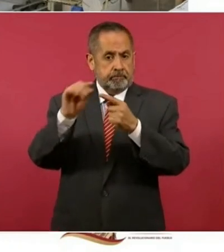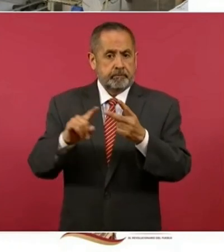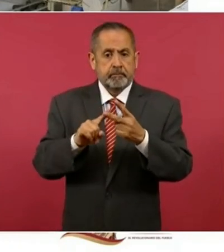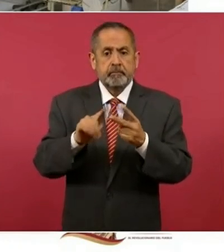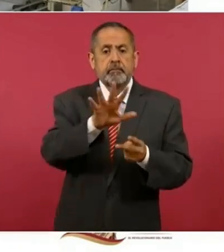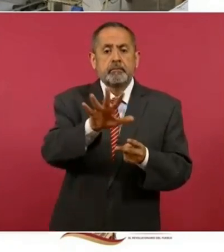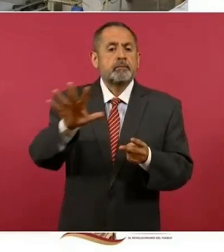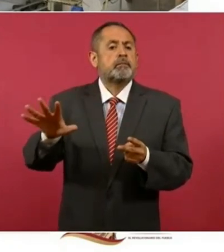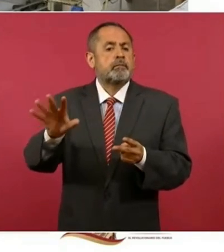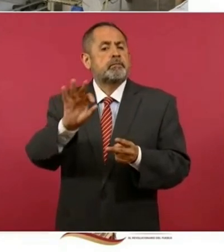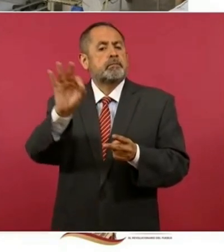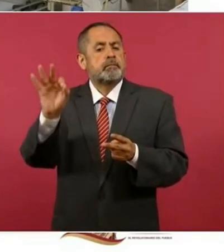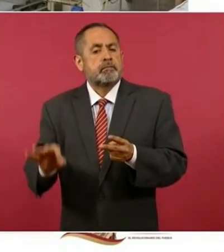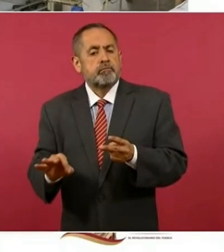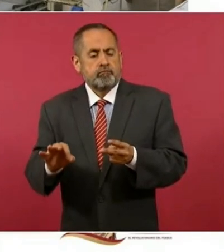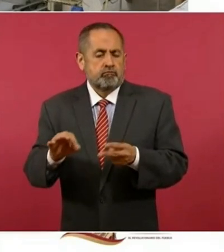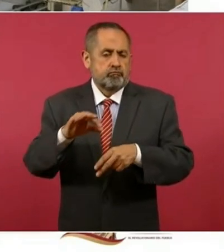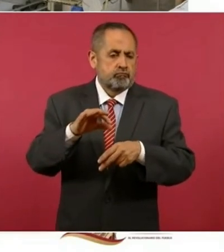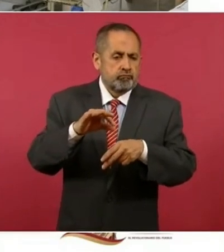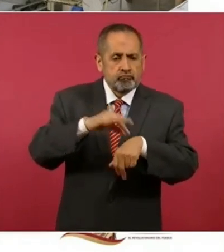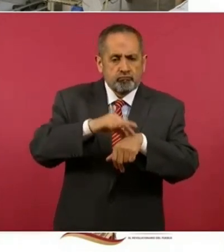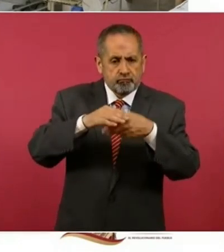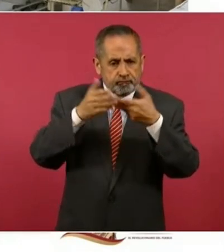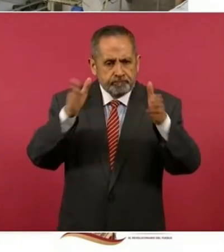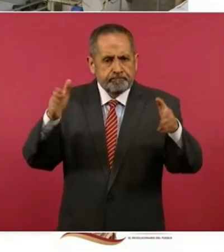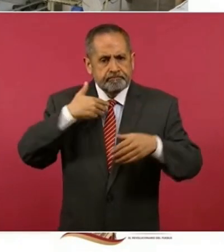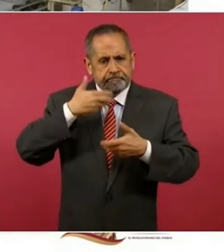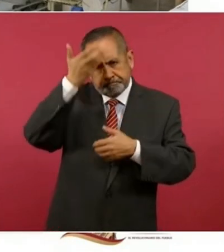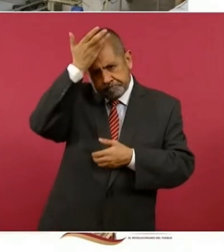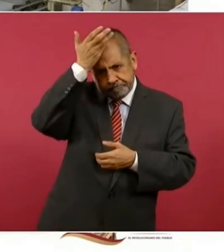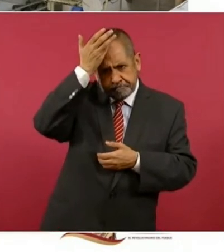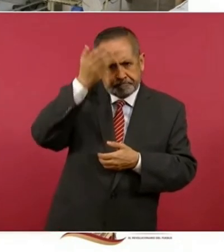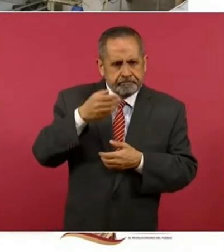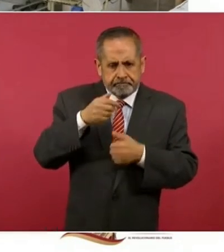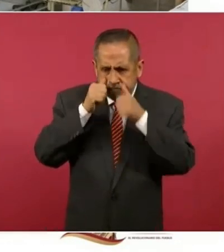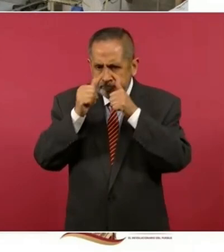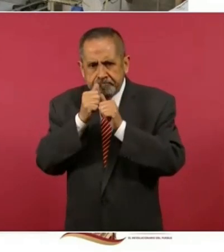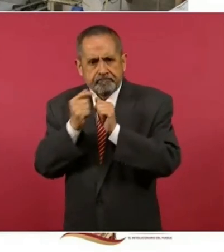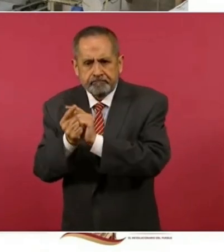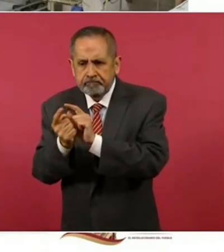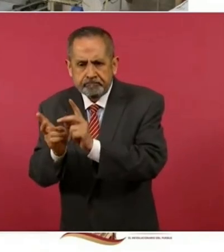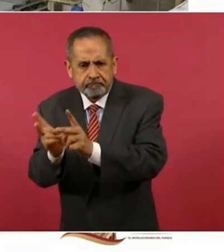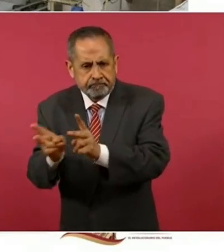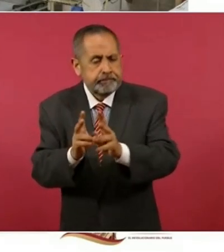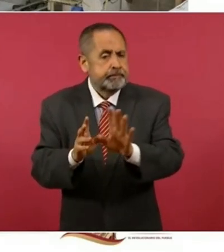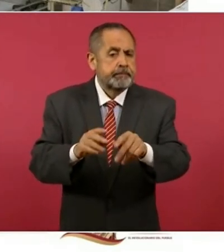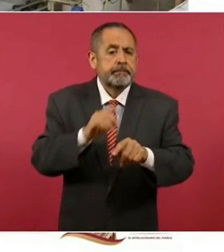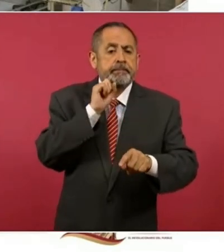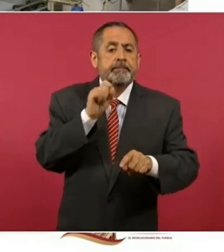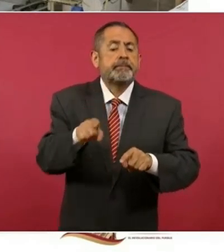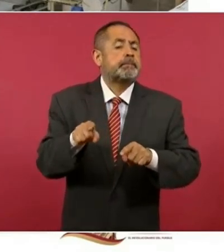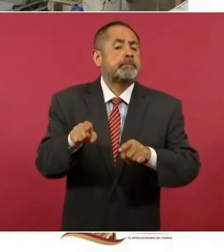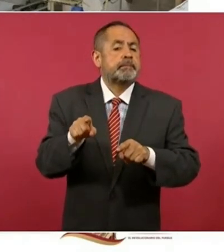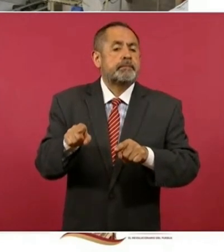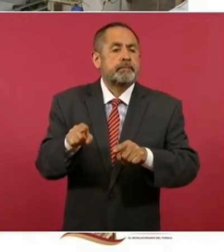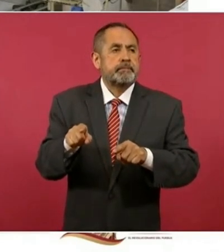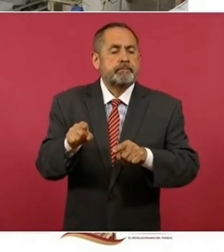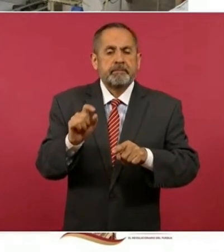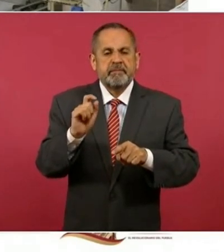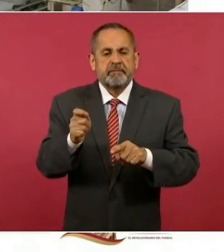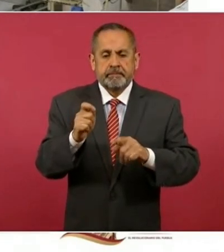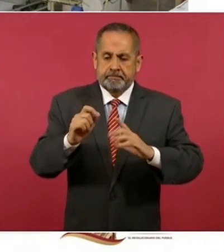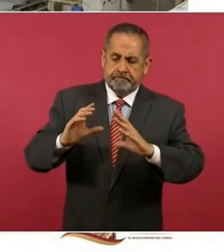55% de personal de medicina general y de enfermería. Ahí también estamos al 5%